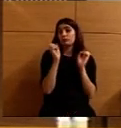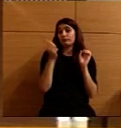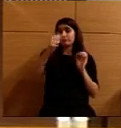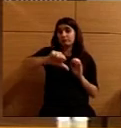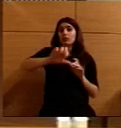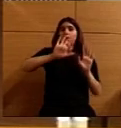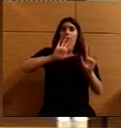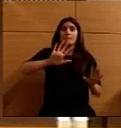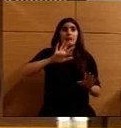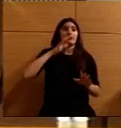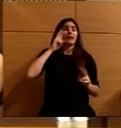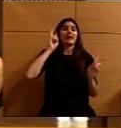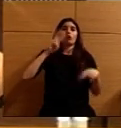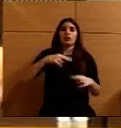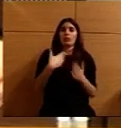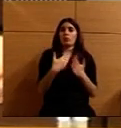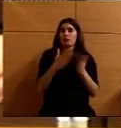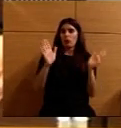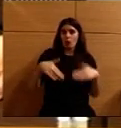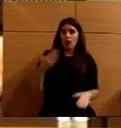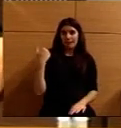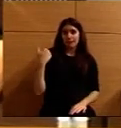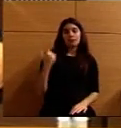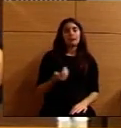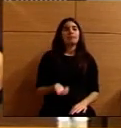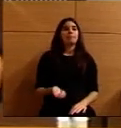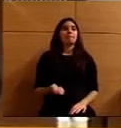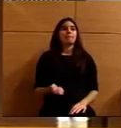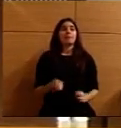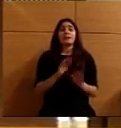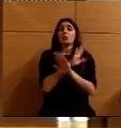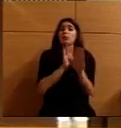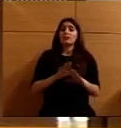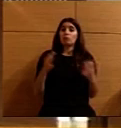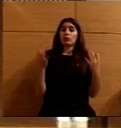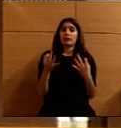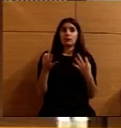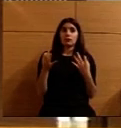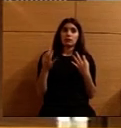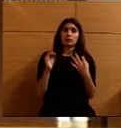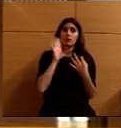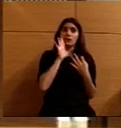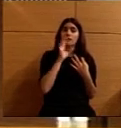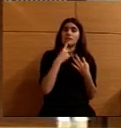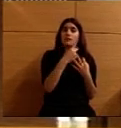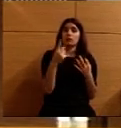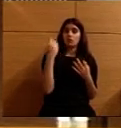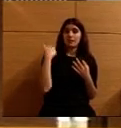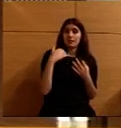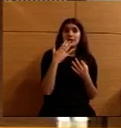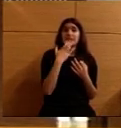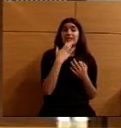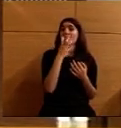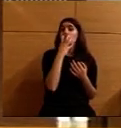se reconoce que no estaba la documentación. Y por último, pues como ya he dicho, si